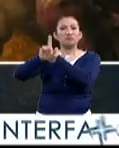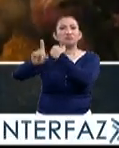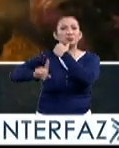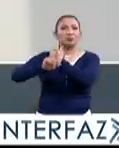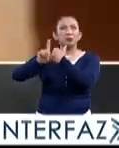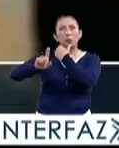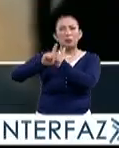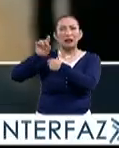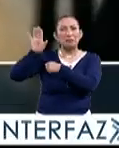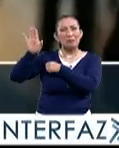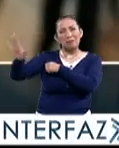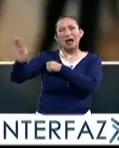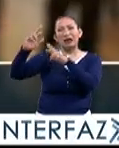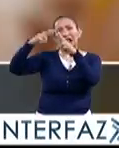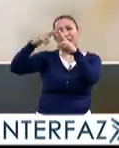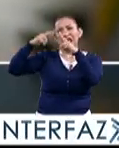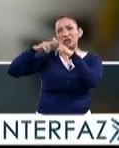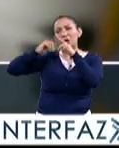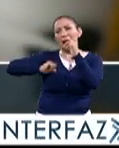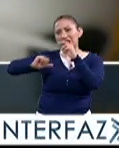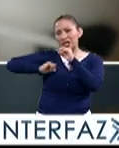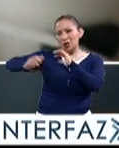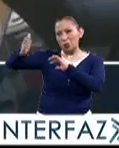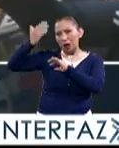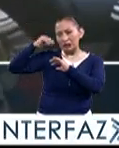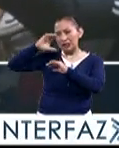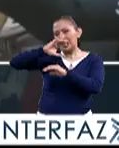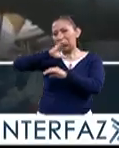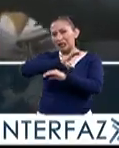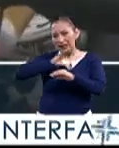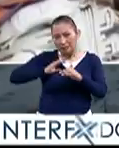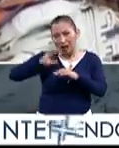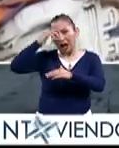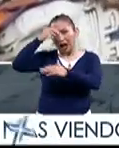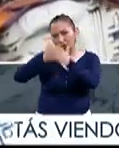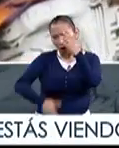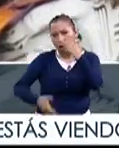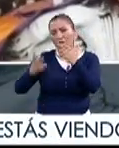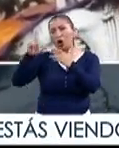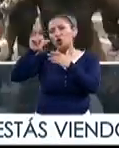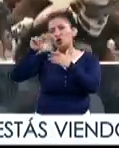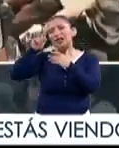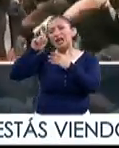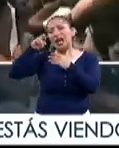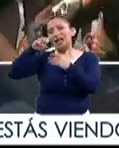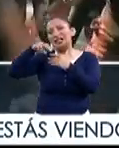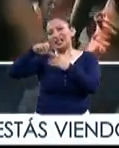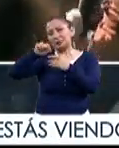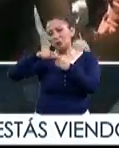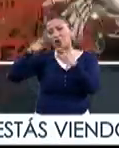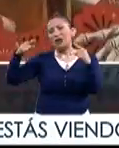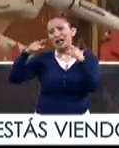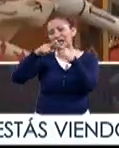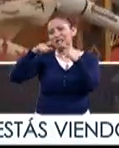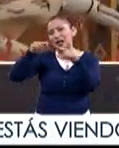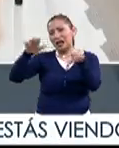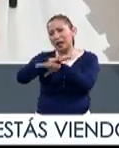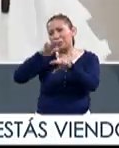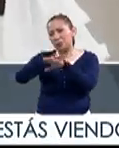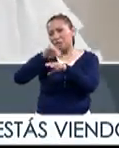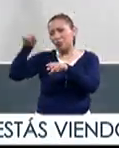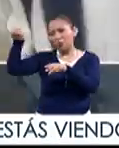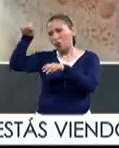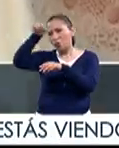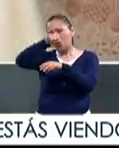crisis de las religiones tradicionales, del cristianismo, el catolicismo, el luteranismo, las iglesias reformadas,